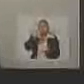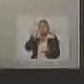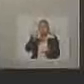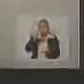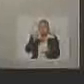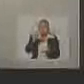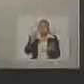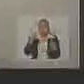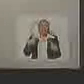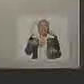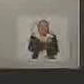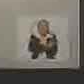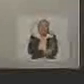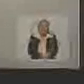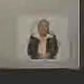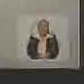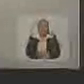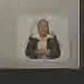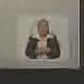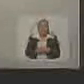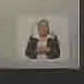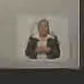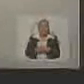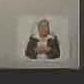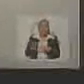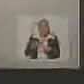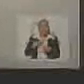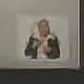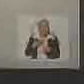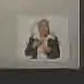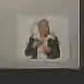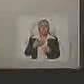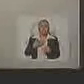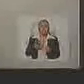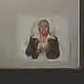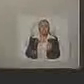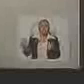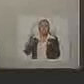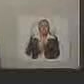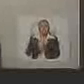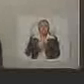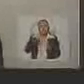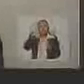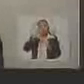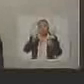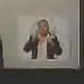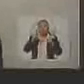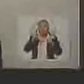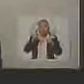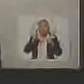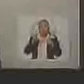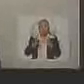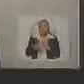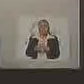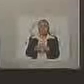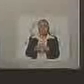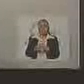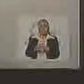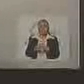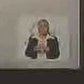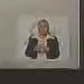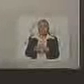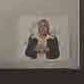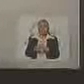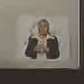administraciones delegacionales que ha tenido de planta una curadora, porque creemos en el arte como una expresión del